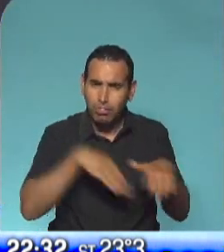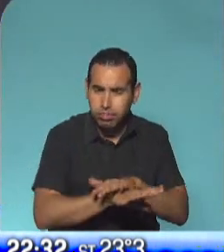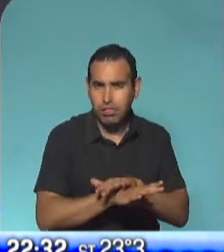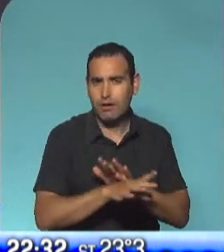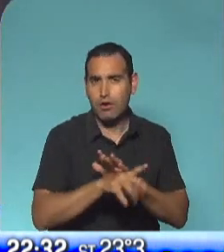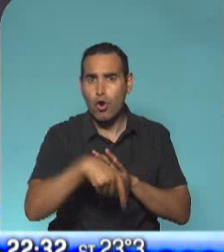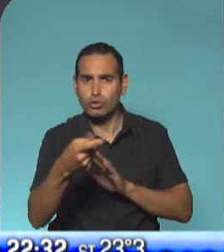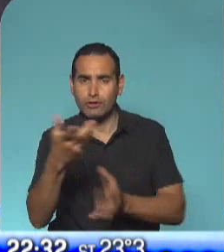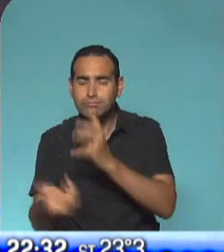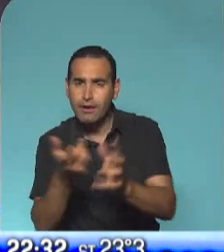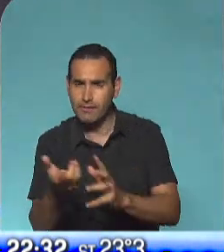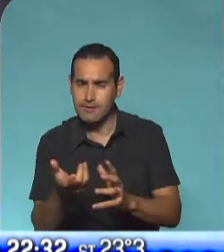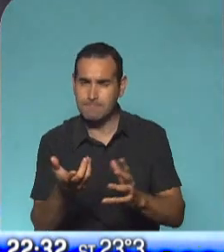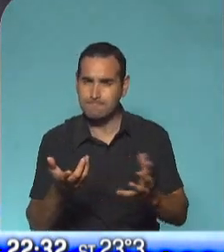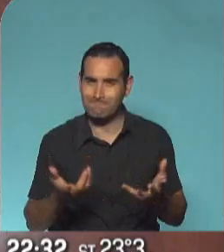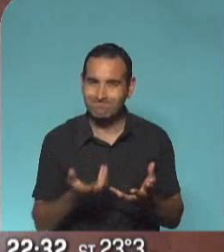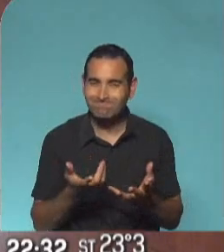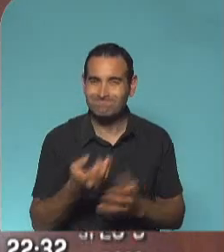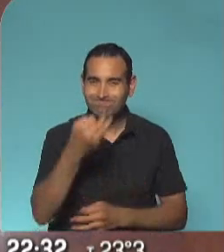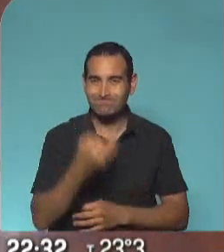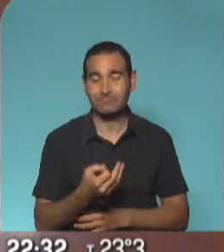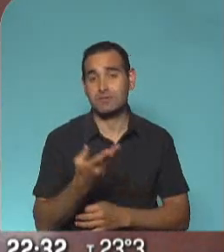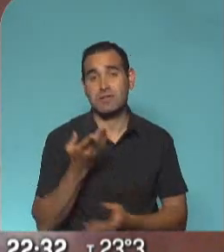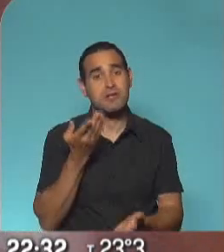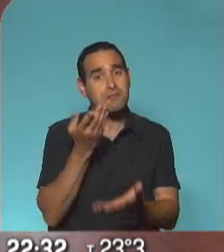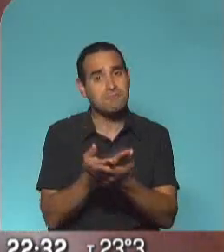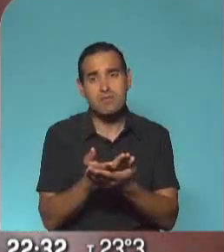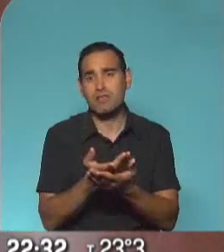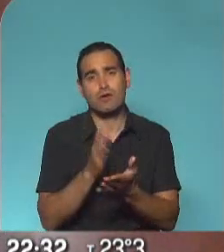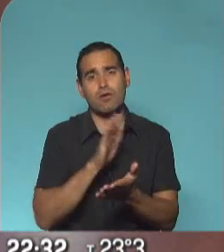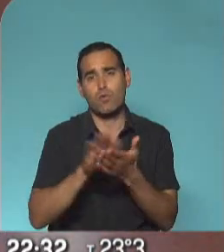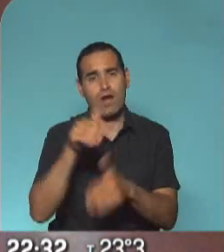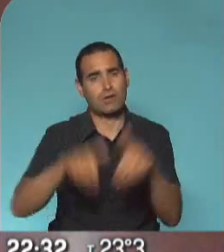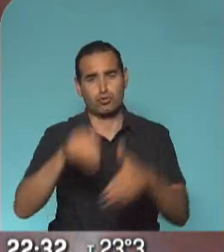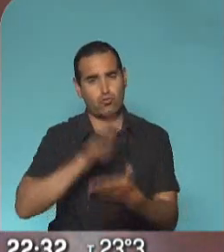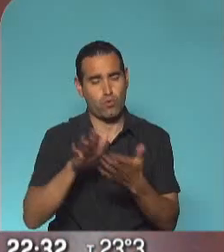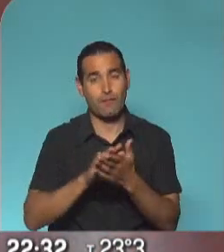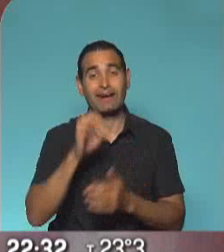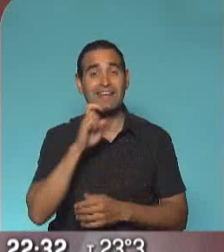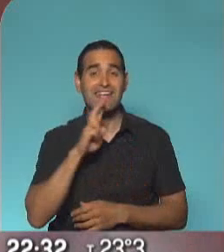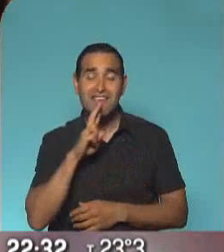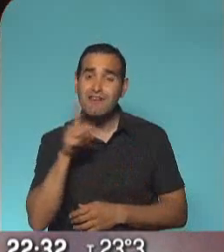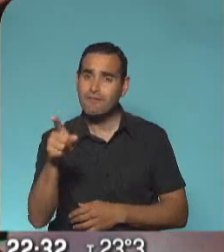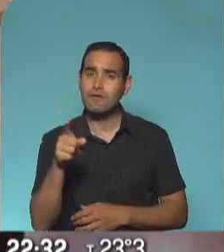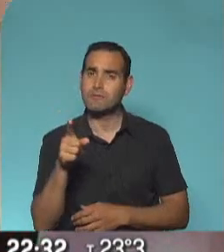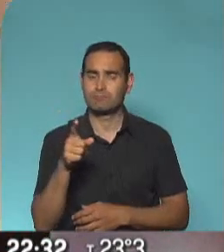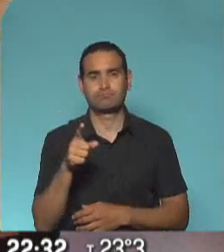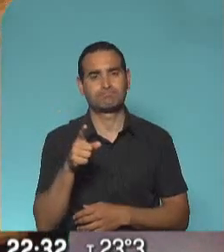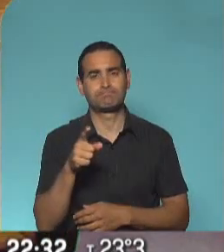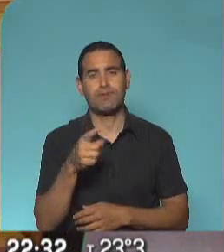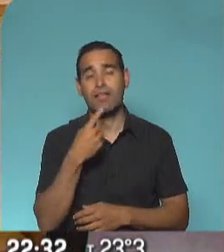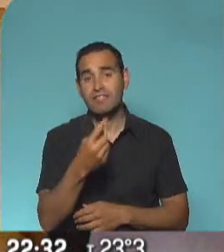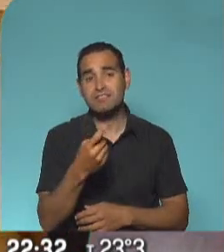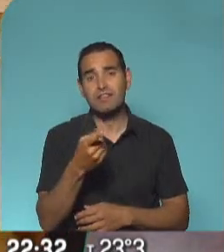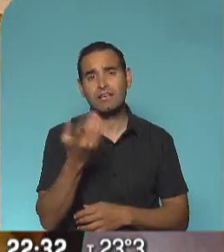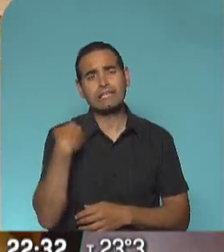quemas de actas, con lo cual lo que se estaba pidiendo era una nueva elección. Evo Morales ha dado señales múltiples, por momentos ha dicho